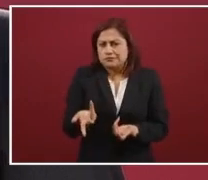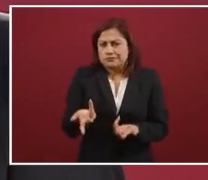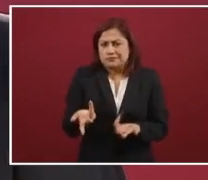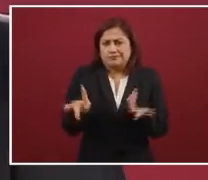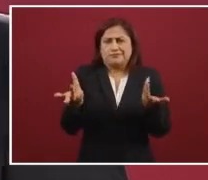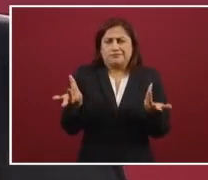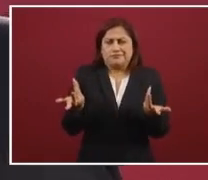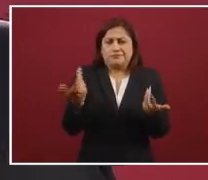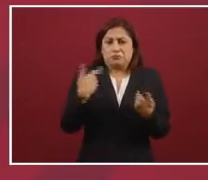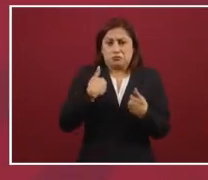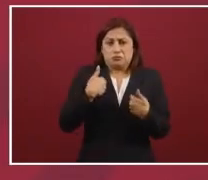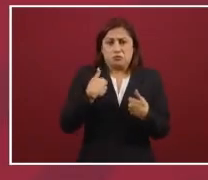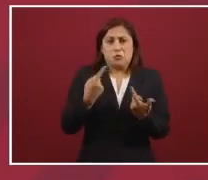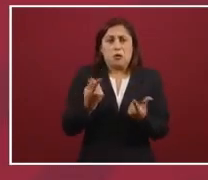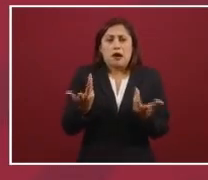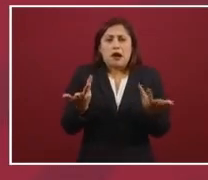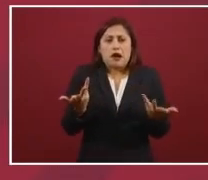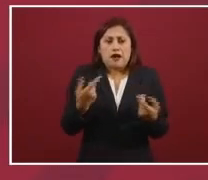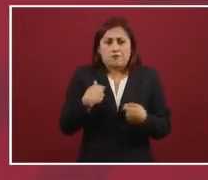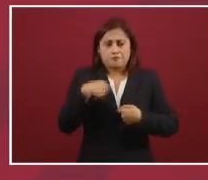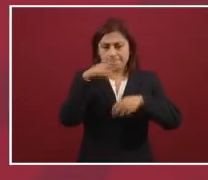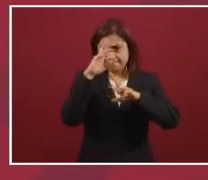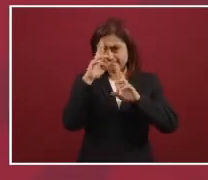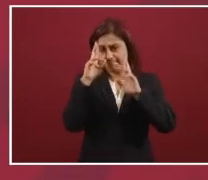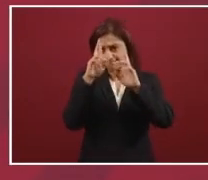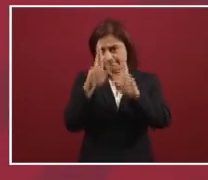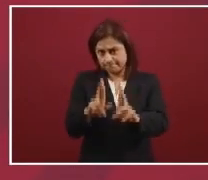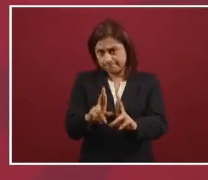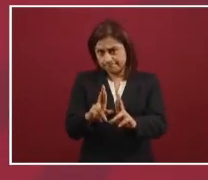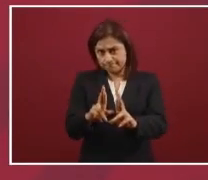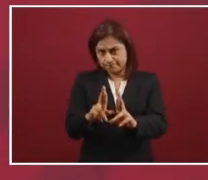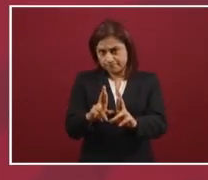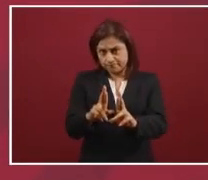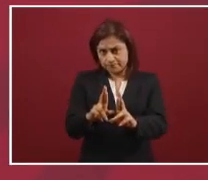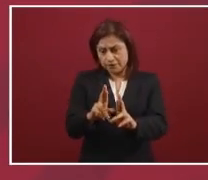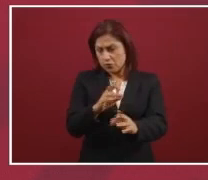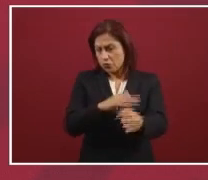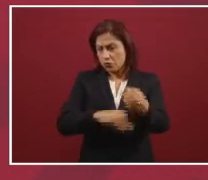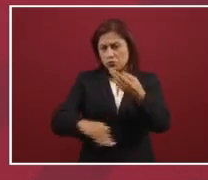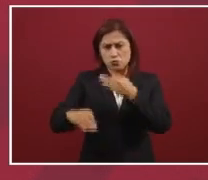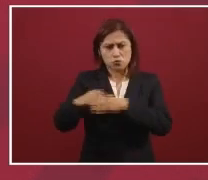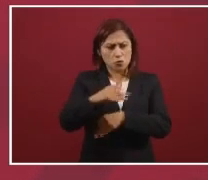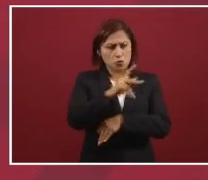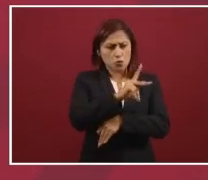Pues que respeto los puntos de vista de todos,